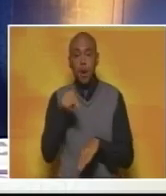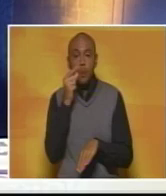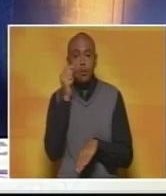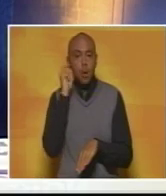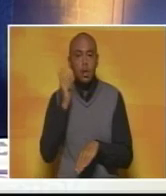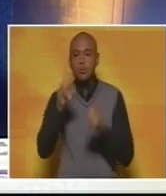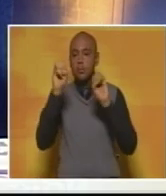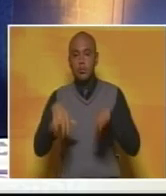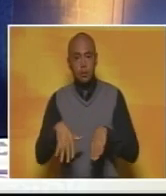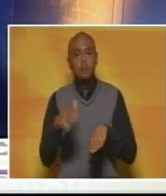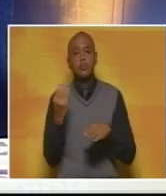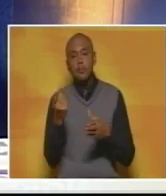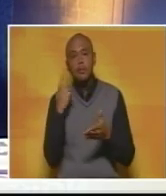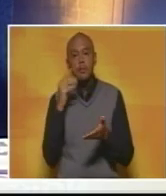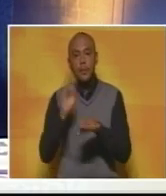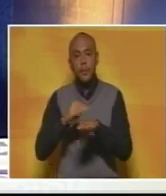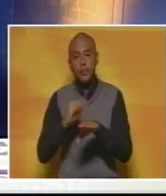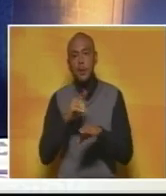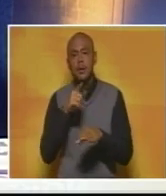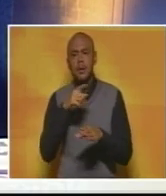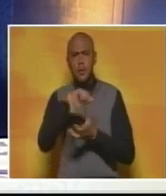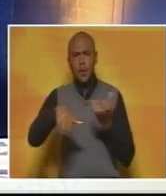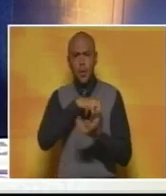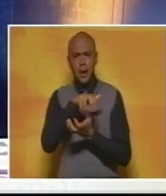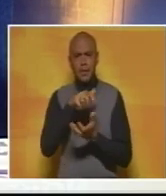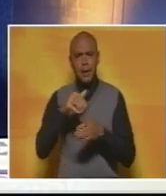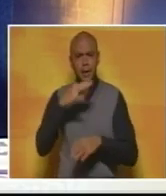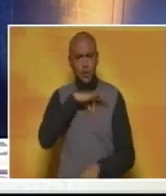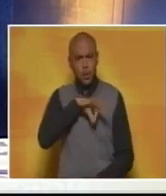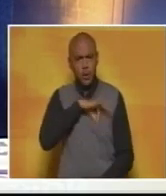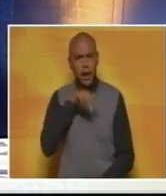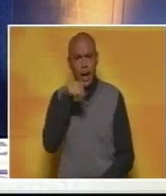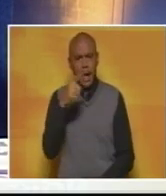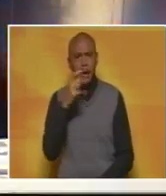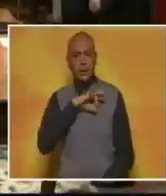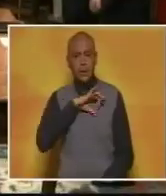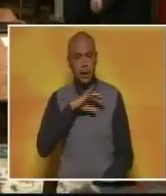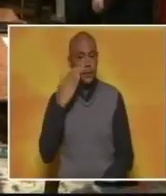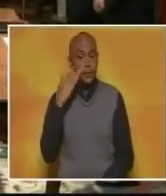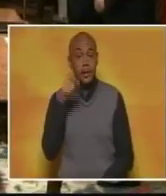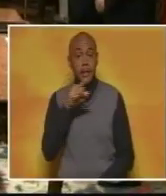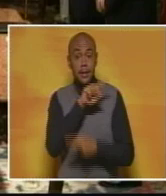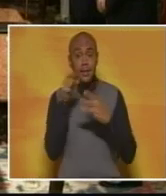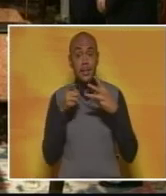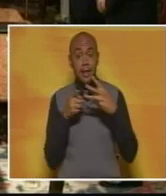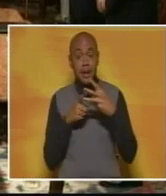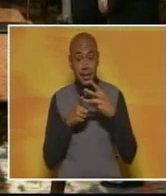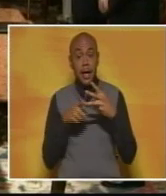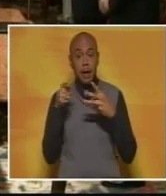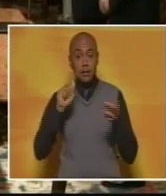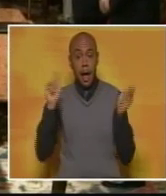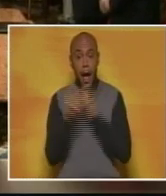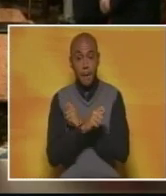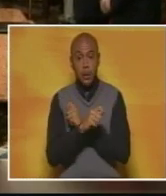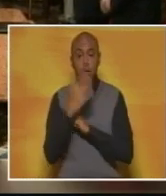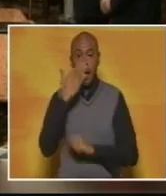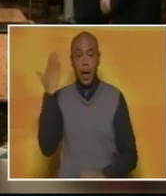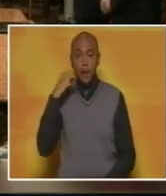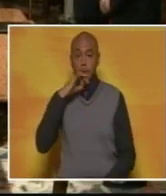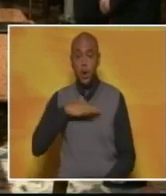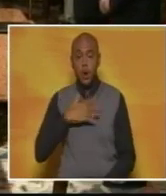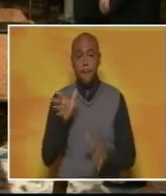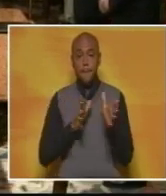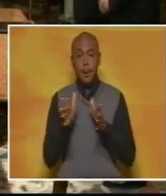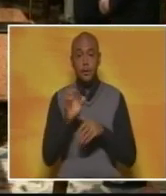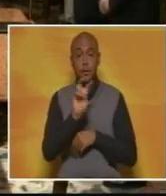su ejecutivo para enfrentar la crisis social que se registra en el país. Esta modificación es la tercera que realiza el actual mandatario desde que llegó al poder en marzo